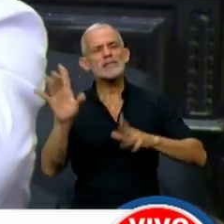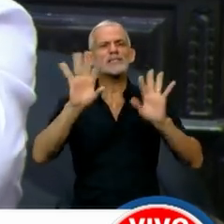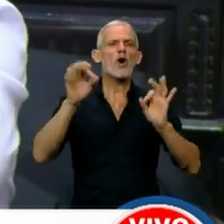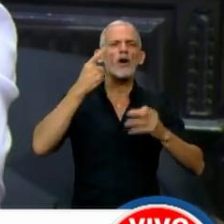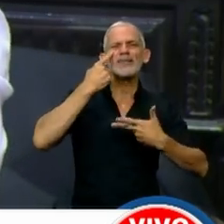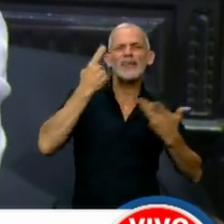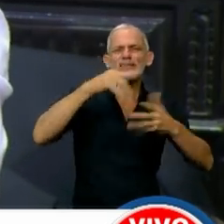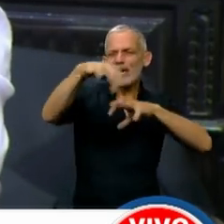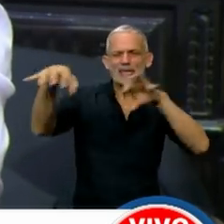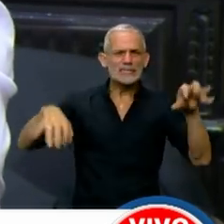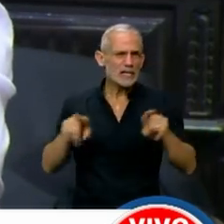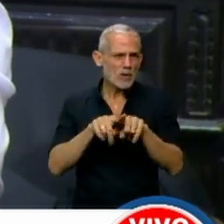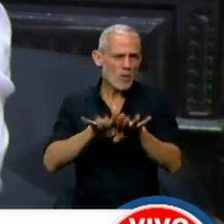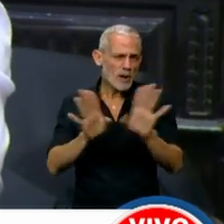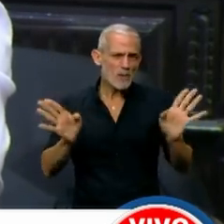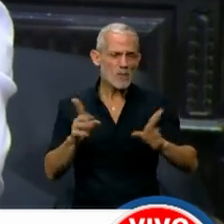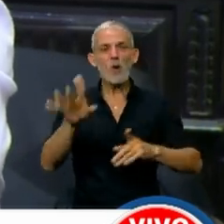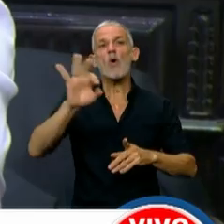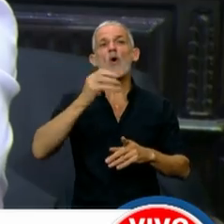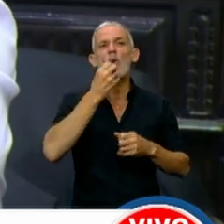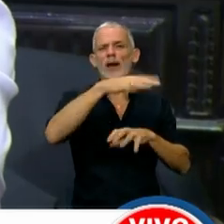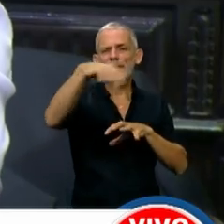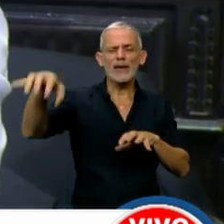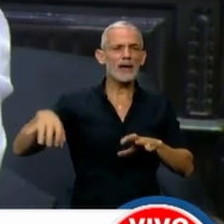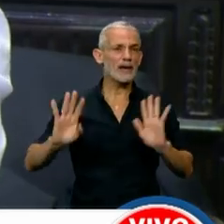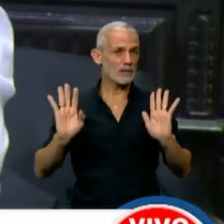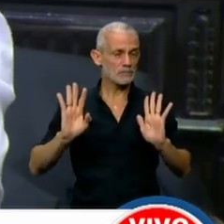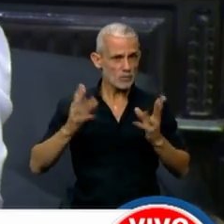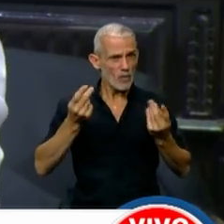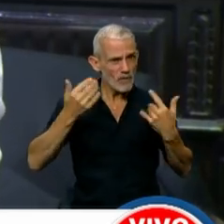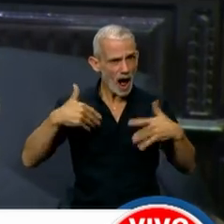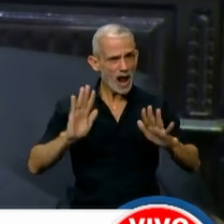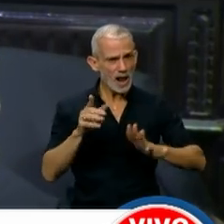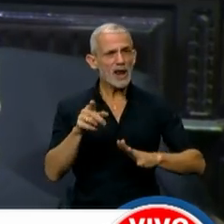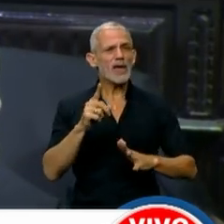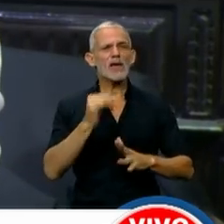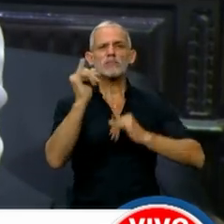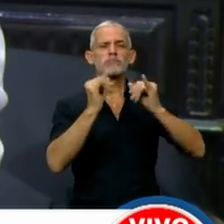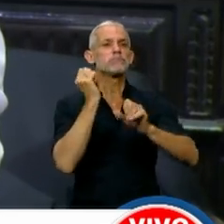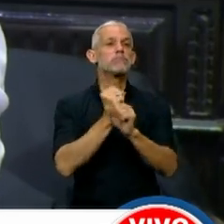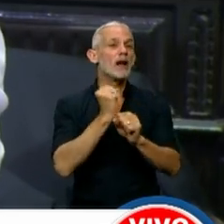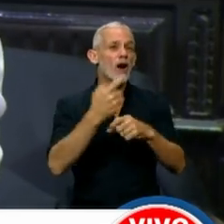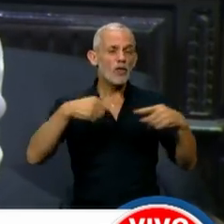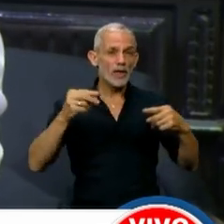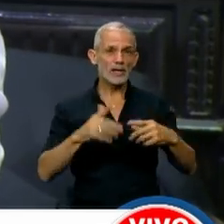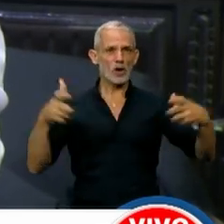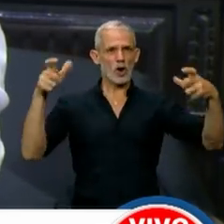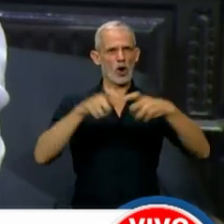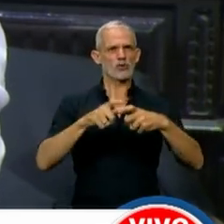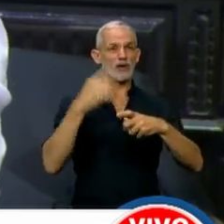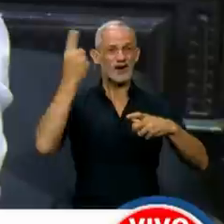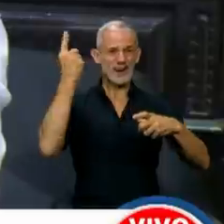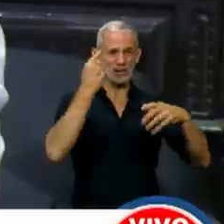intendencia o con cualquier lugar por eso me parece que vale la pena destacar el trabajo del consejo de rectores